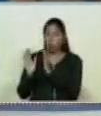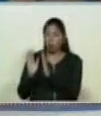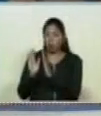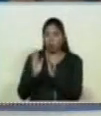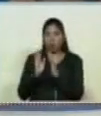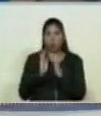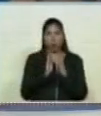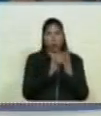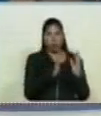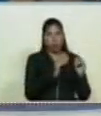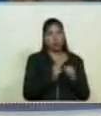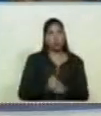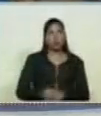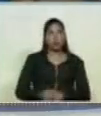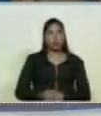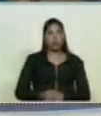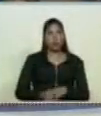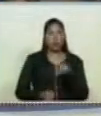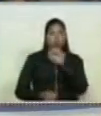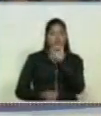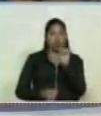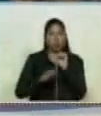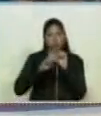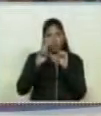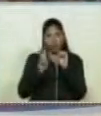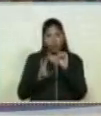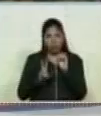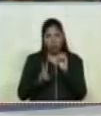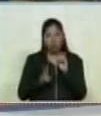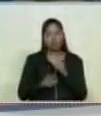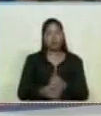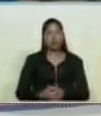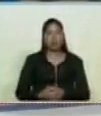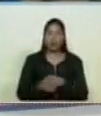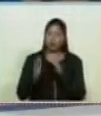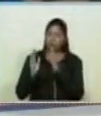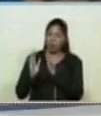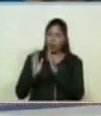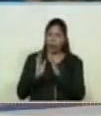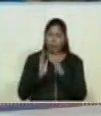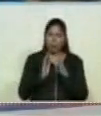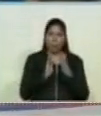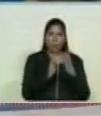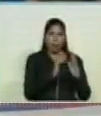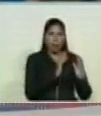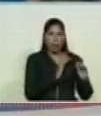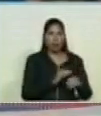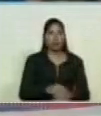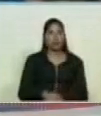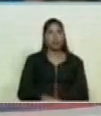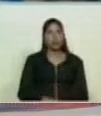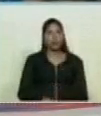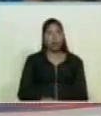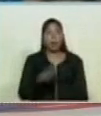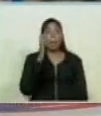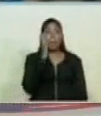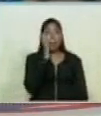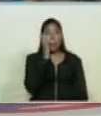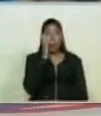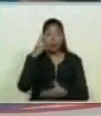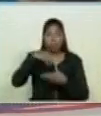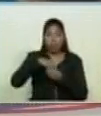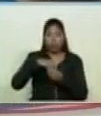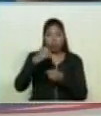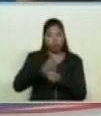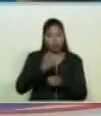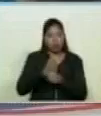un trabajo con la Brigada Somos Venezuela en cada uno de los territorios para organizar a los misioneros, organizar a las madres de Casa de